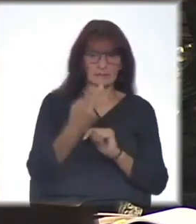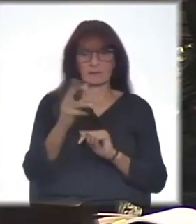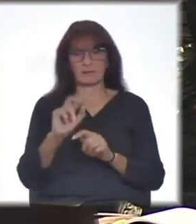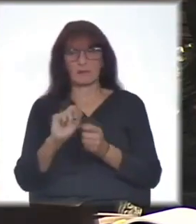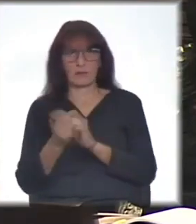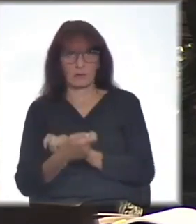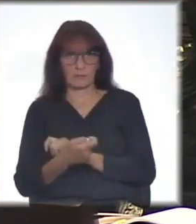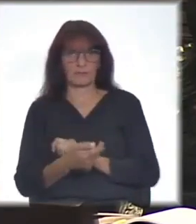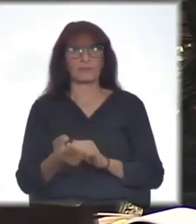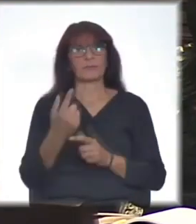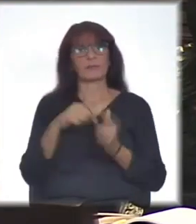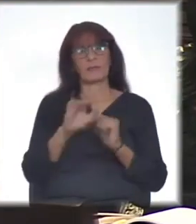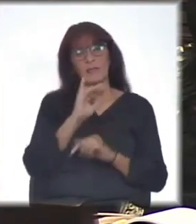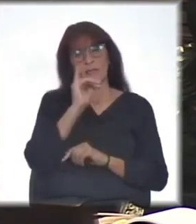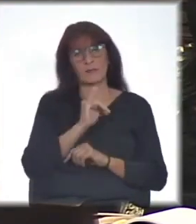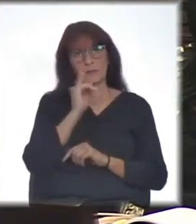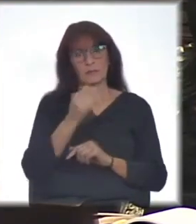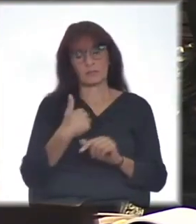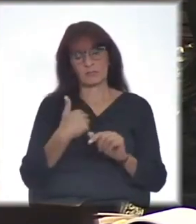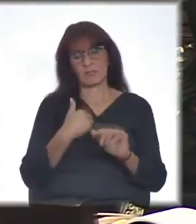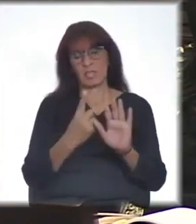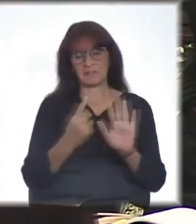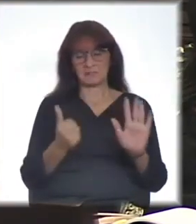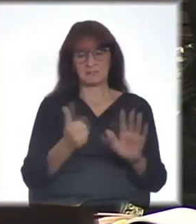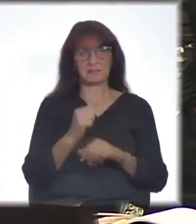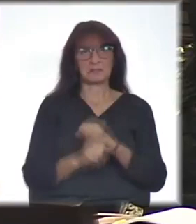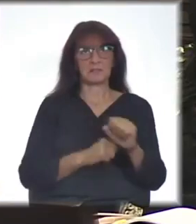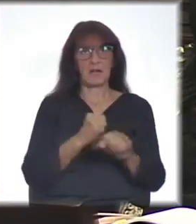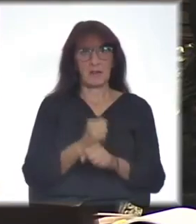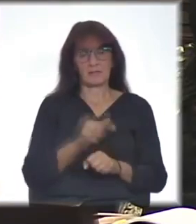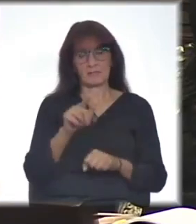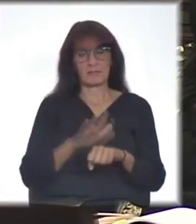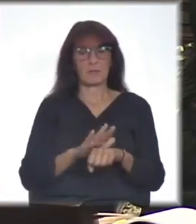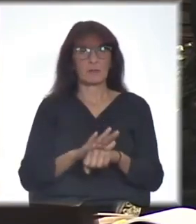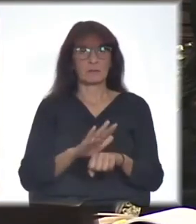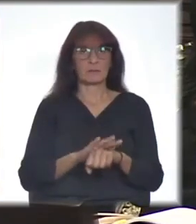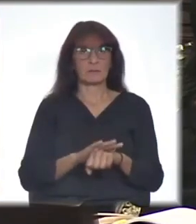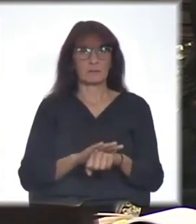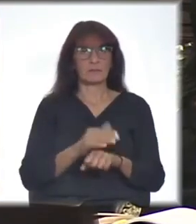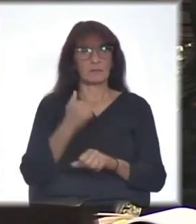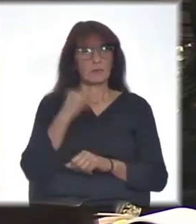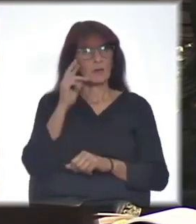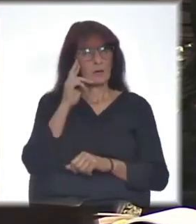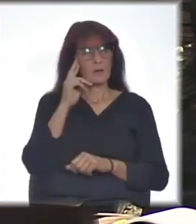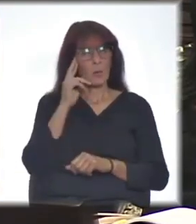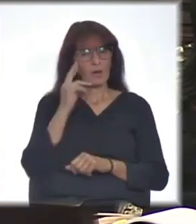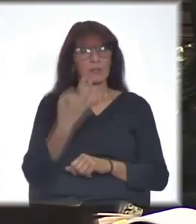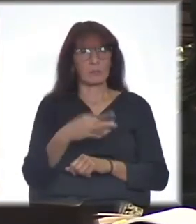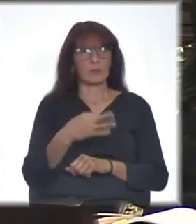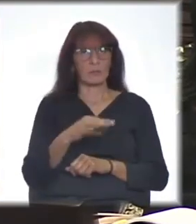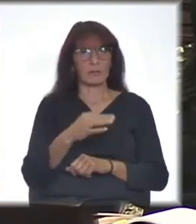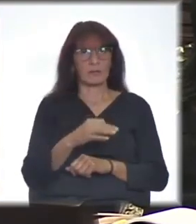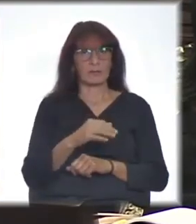yo, pese a mis jóvenes 16 años, en aquel trascendental momento, lo recuerdo perfectamente y